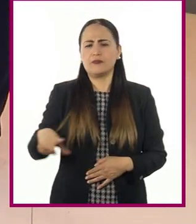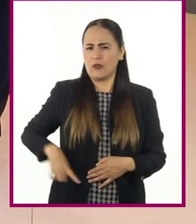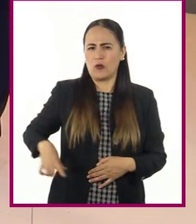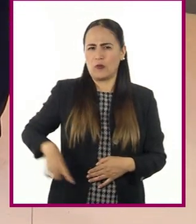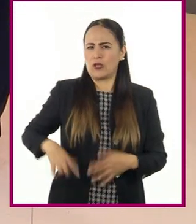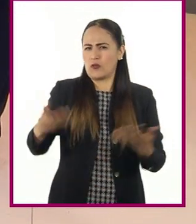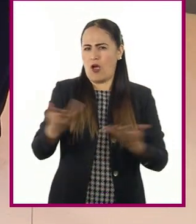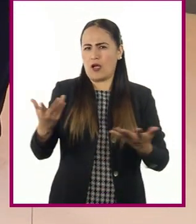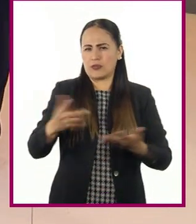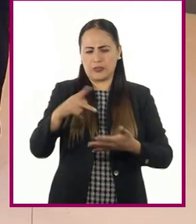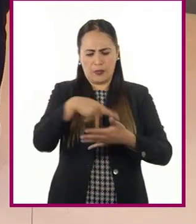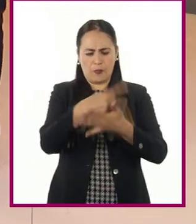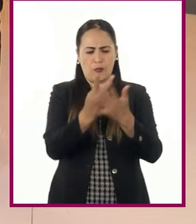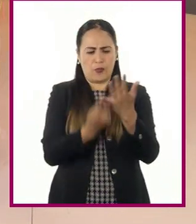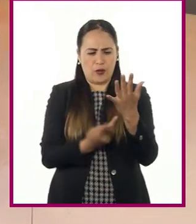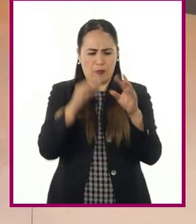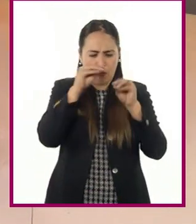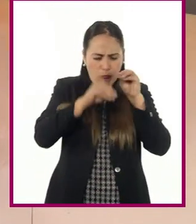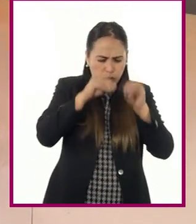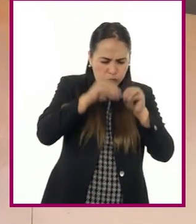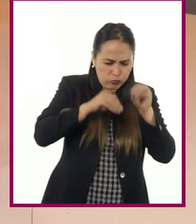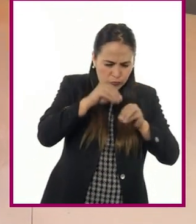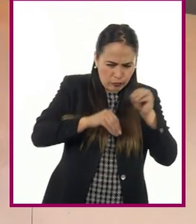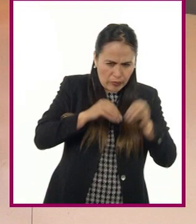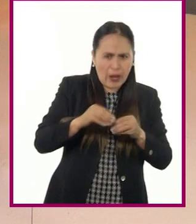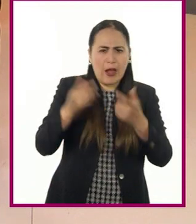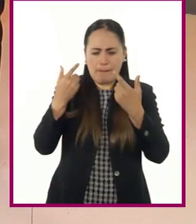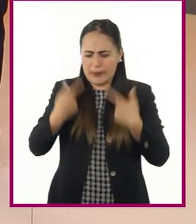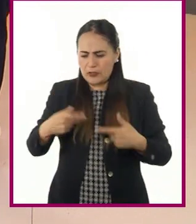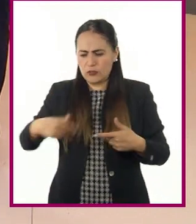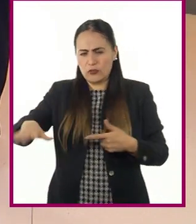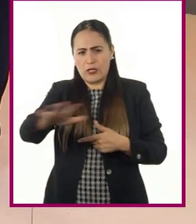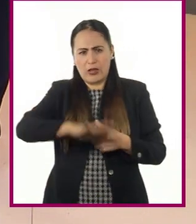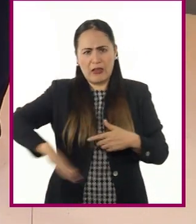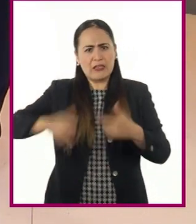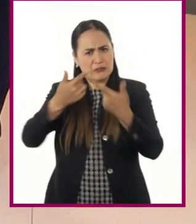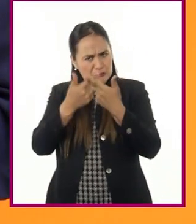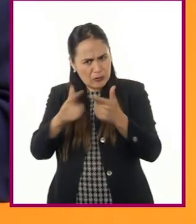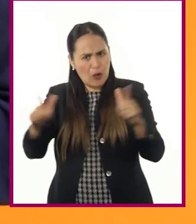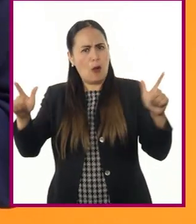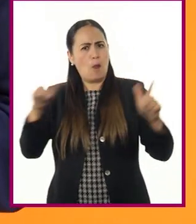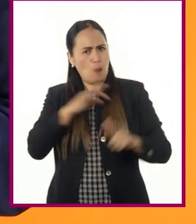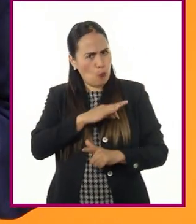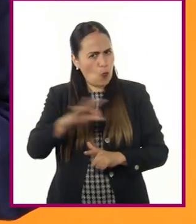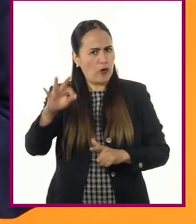que crean las condiciones para que esas libertades sean posibles.